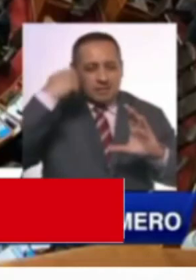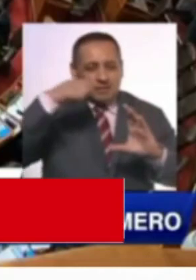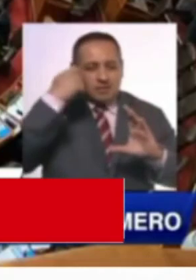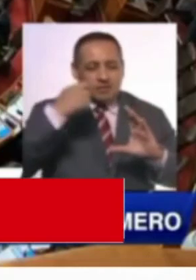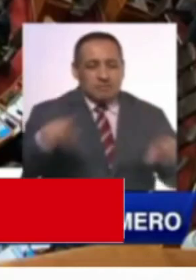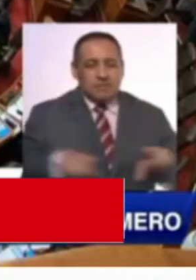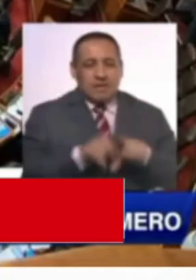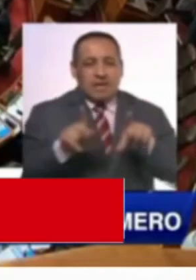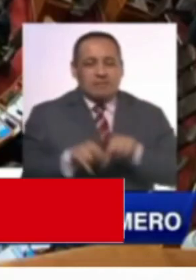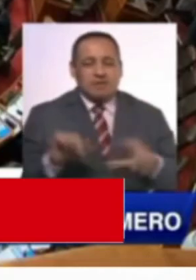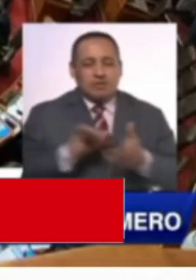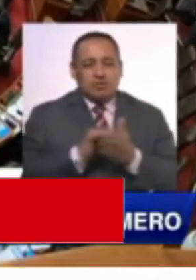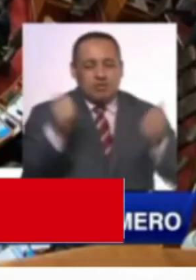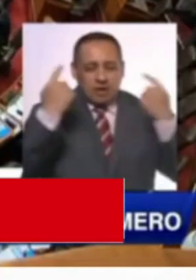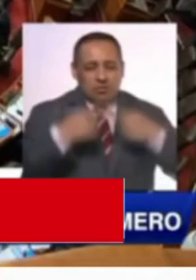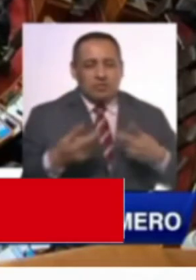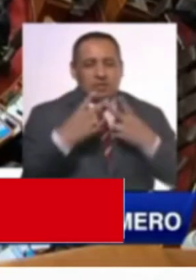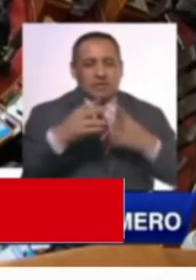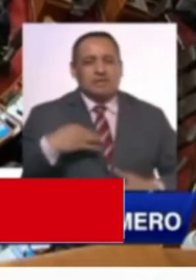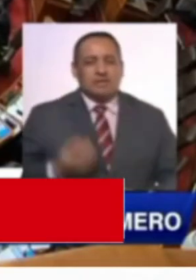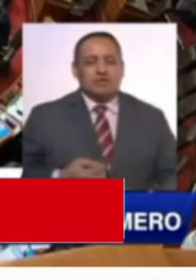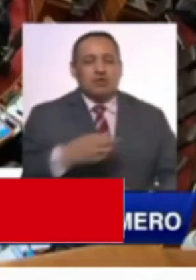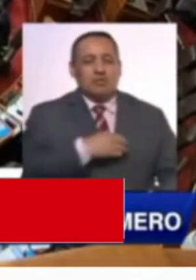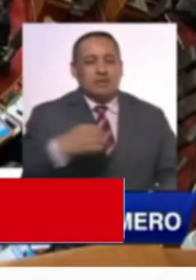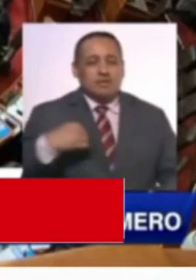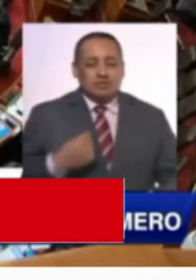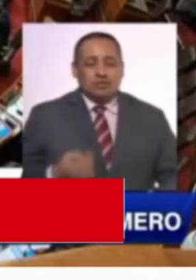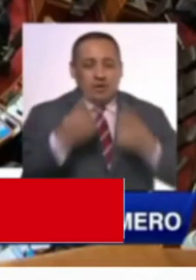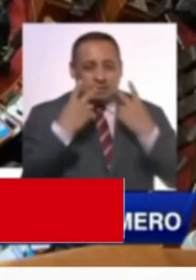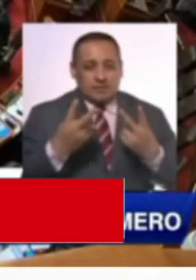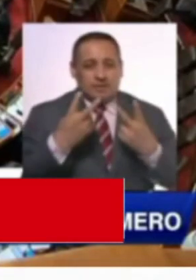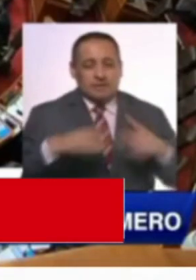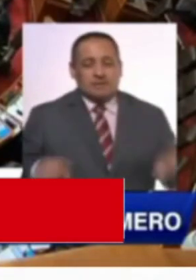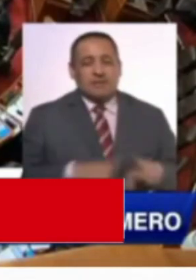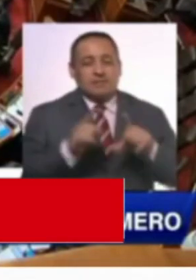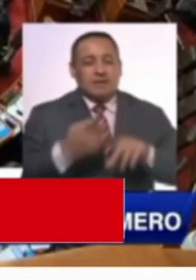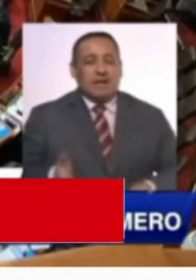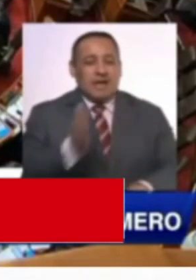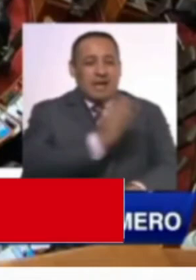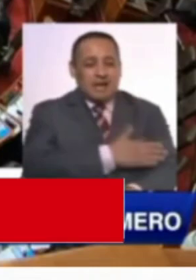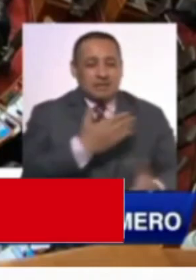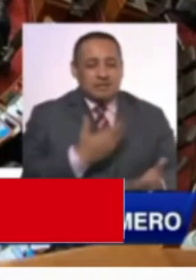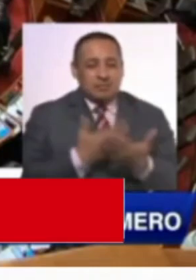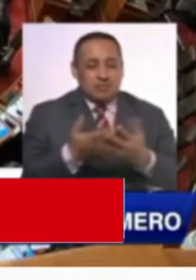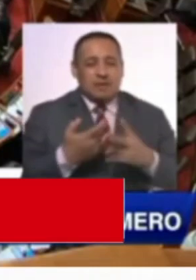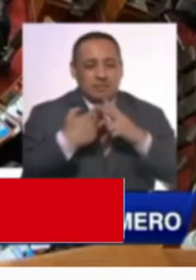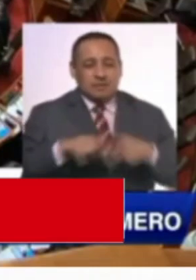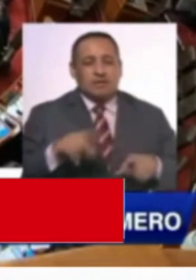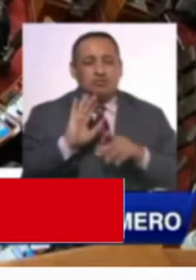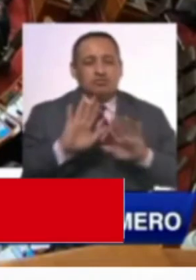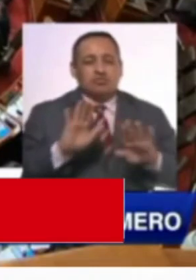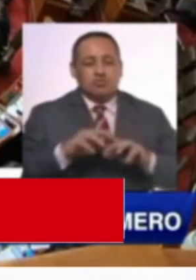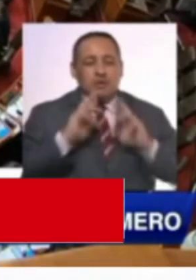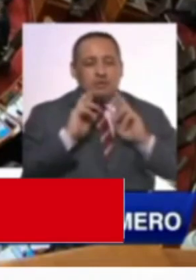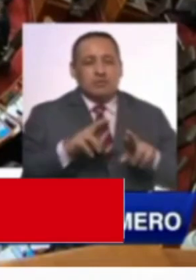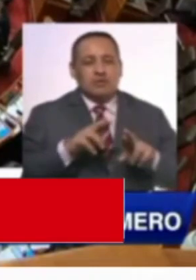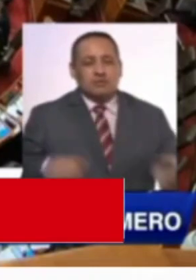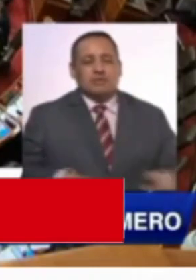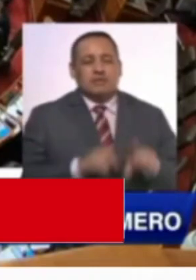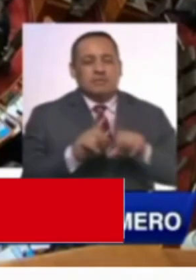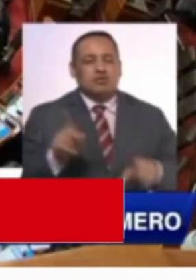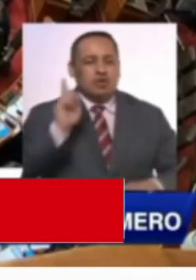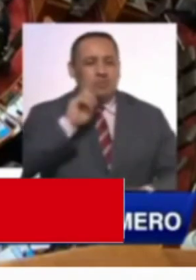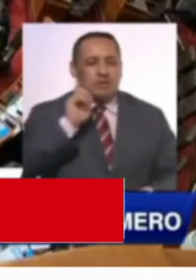bibliográficas con el fin de que el señor ministro las visualizara antes de proceder a sus respuestas sin